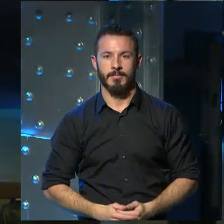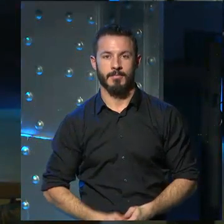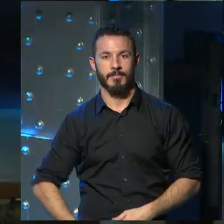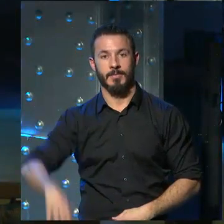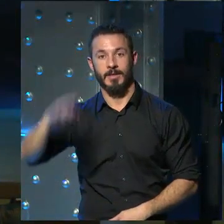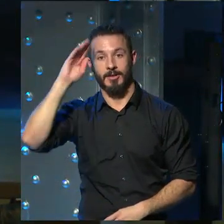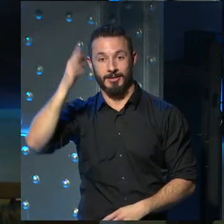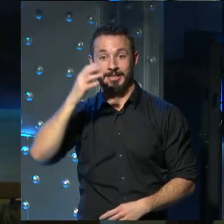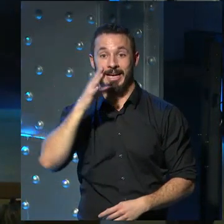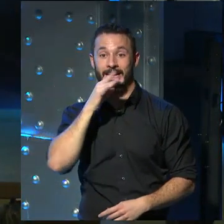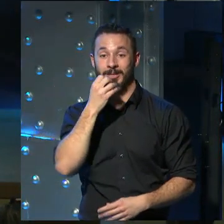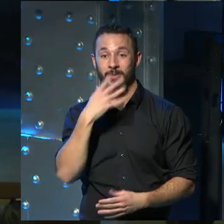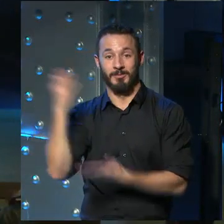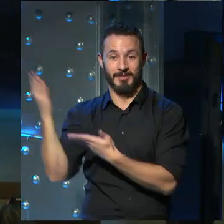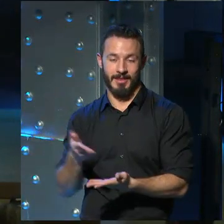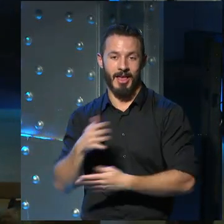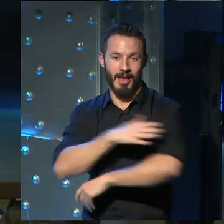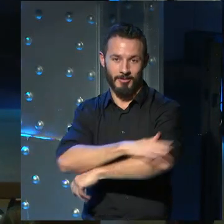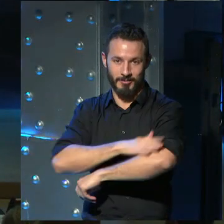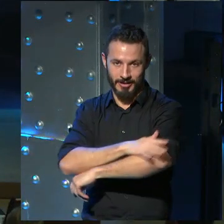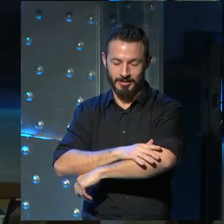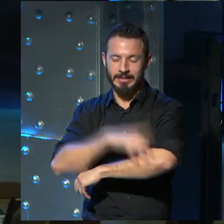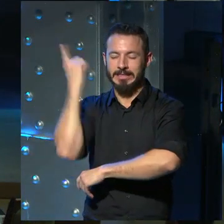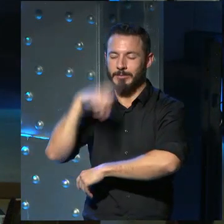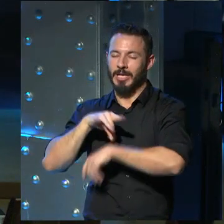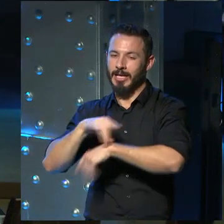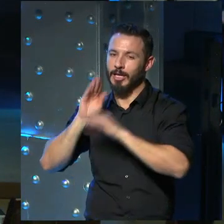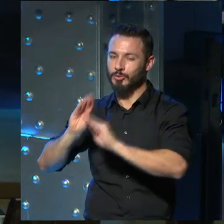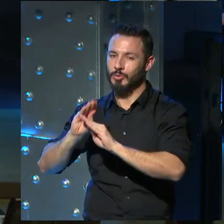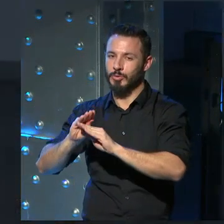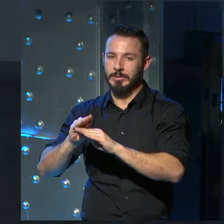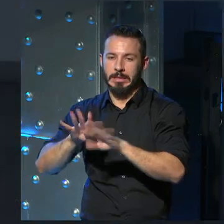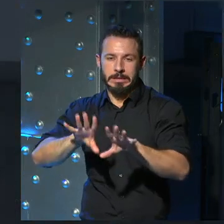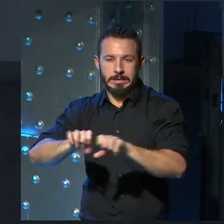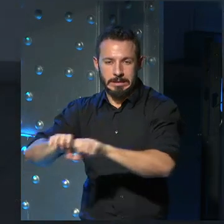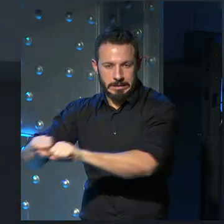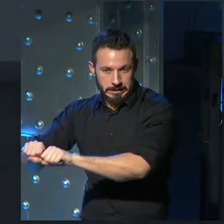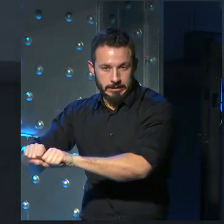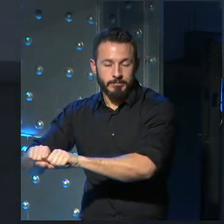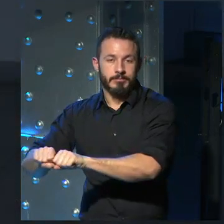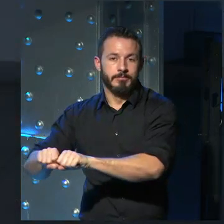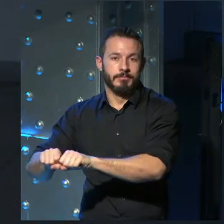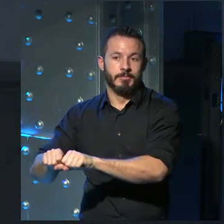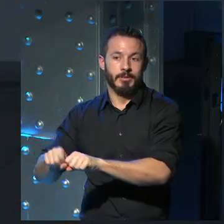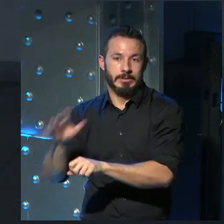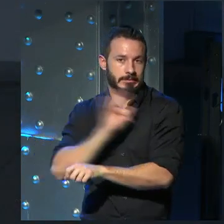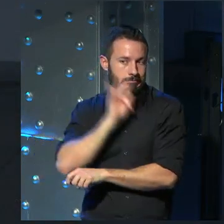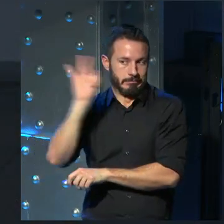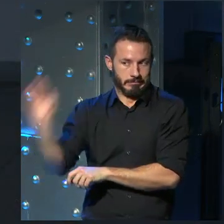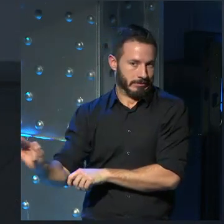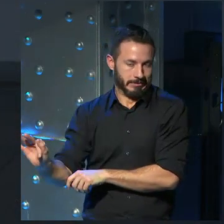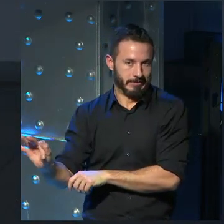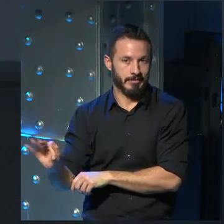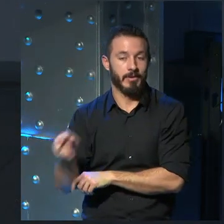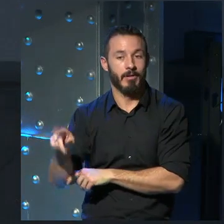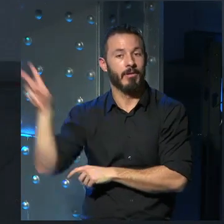Bueno, damos la bienvenida al ministro, que sabemos que tiene una agenda apretadísima en la tarde de hoy y que le vamos a dar pasos sin más preámbulos.